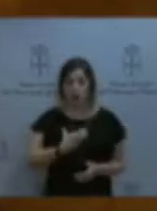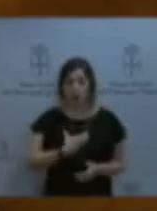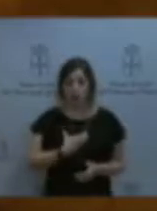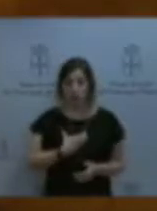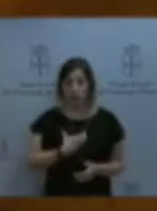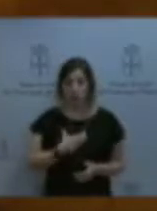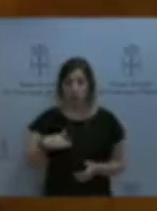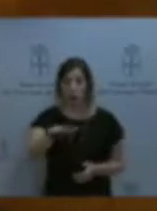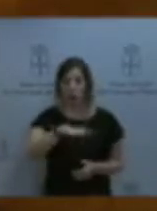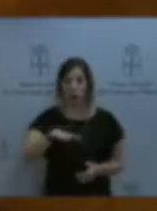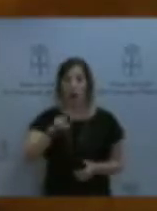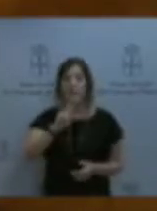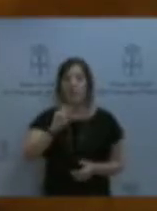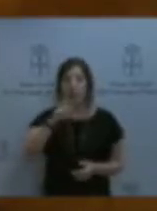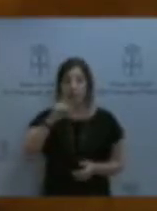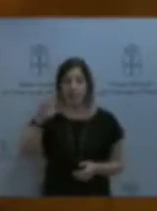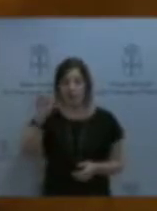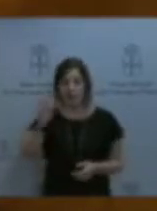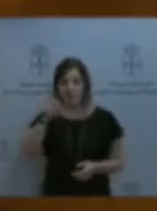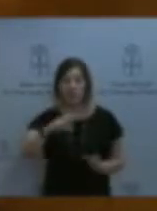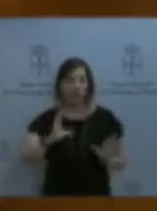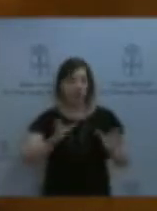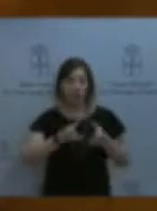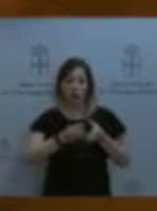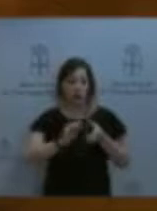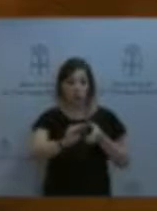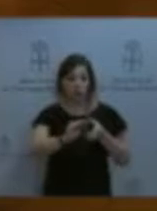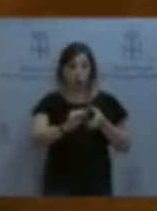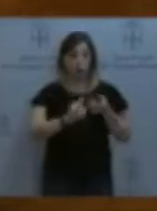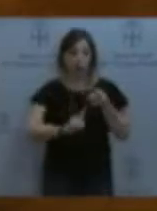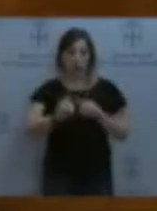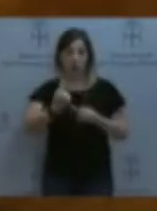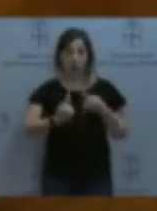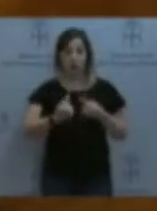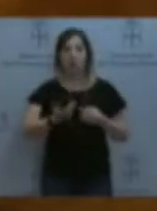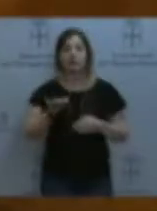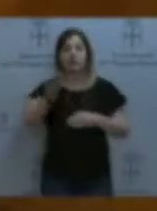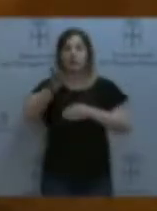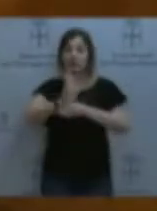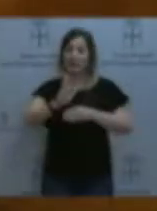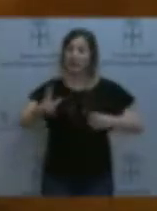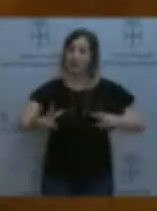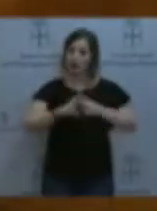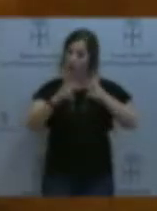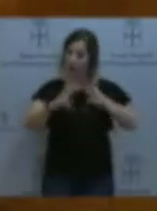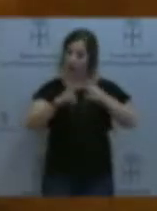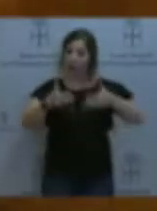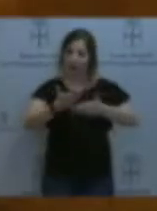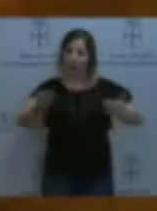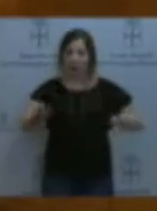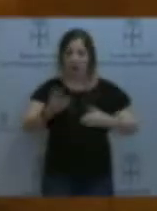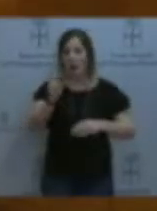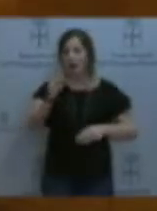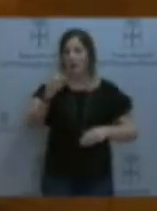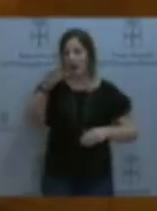corporación. Era representativo de la sociedad de Valdés, muy representativo. Y era una